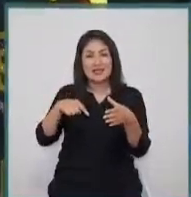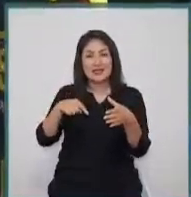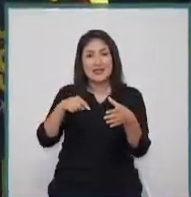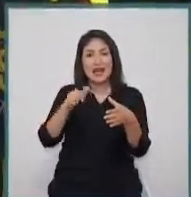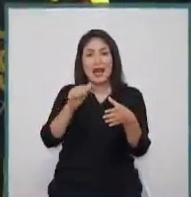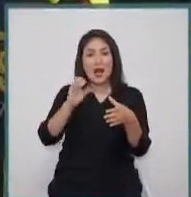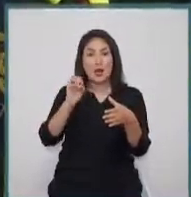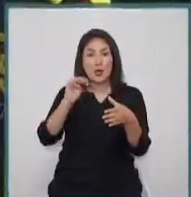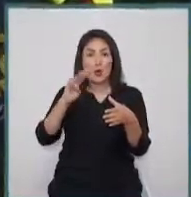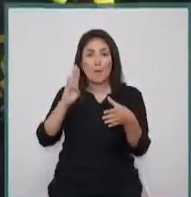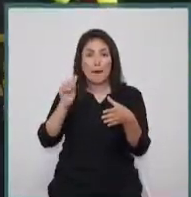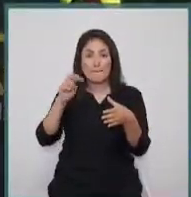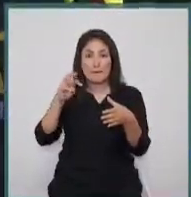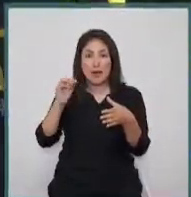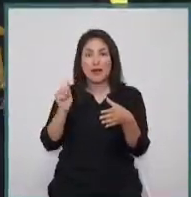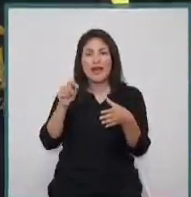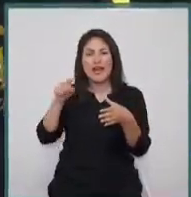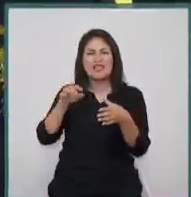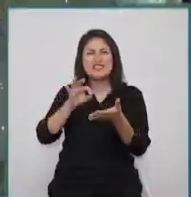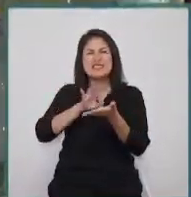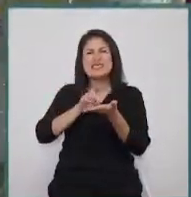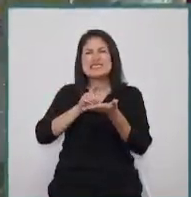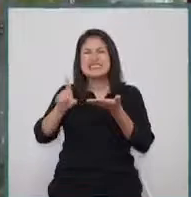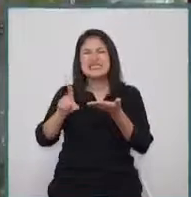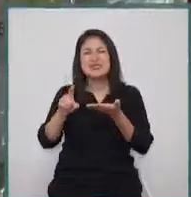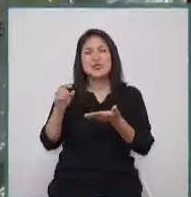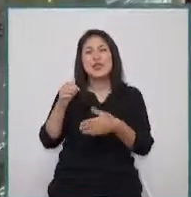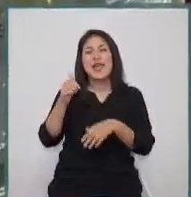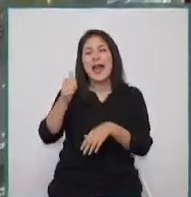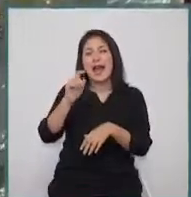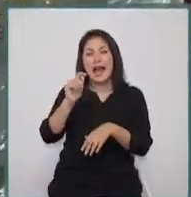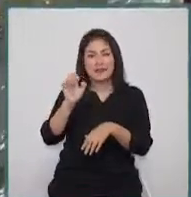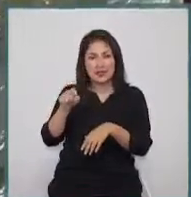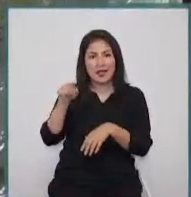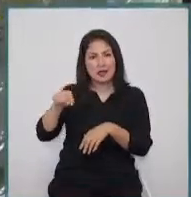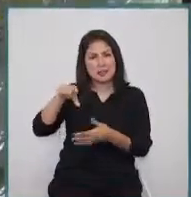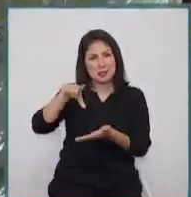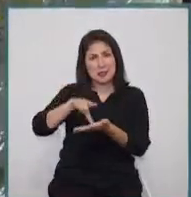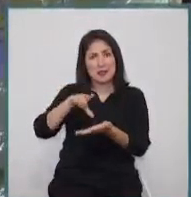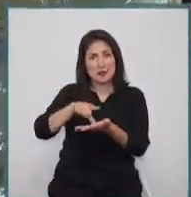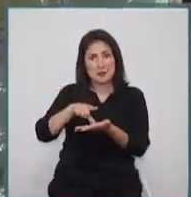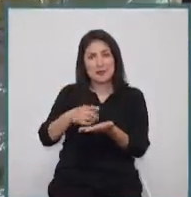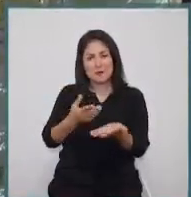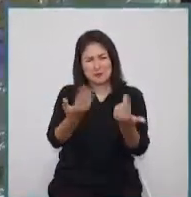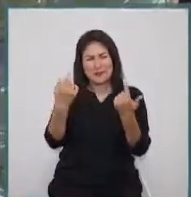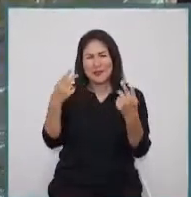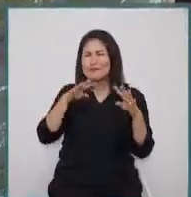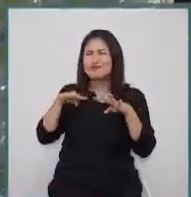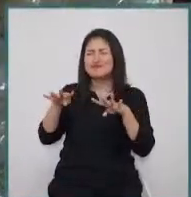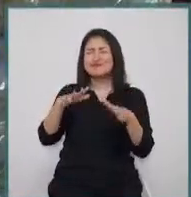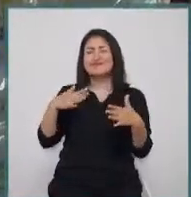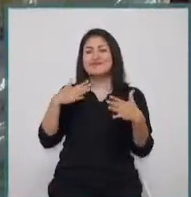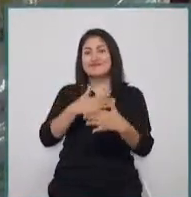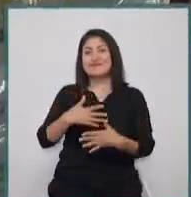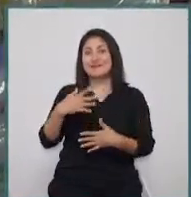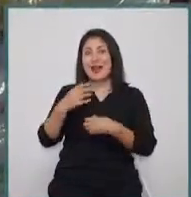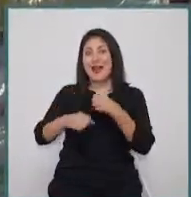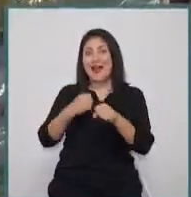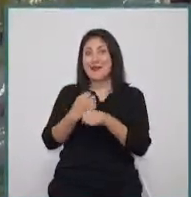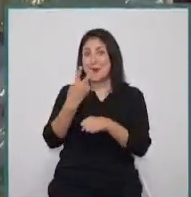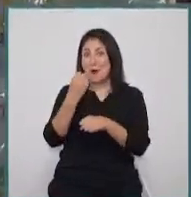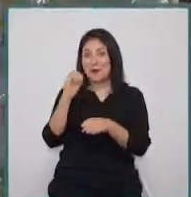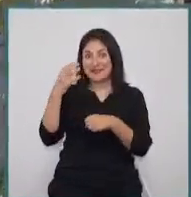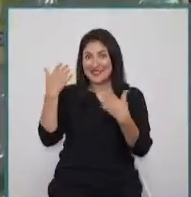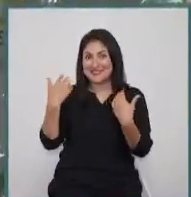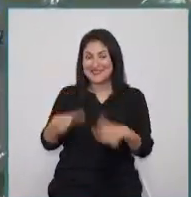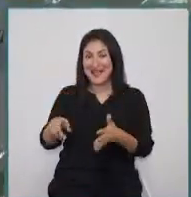complejo Acobamba, ubicado en el distrito de Atevitarte, en Lima, para disfrutar de este vigésimo concurso